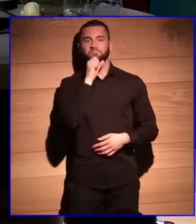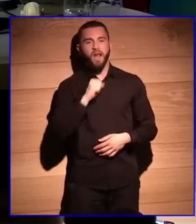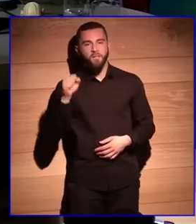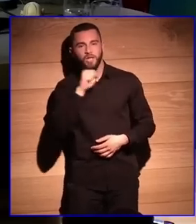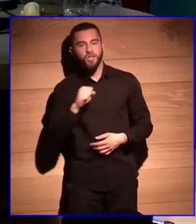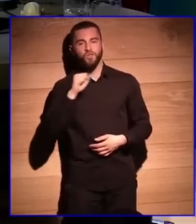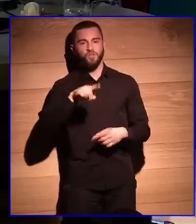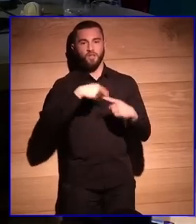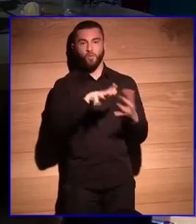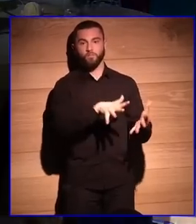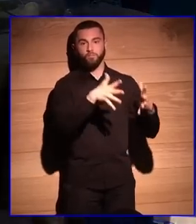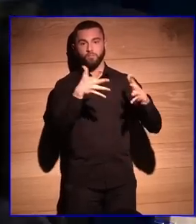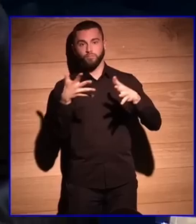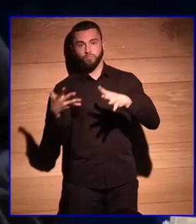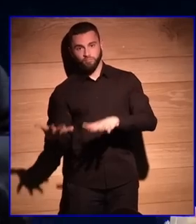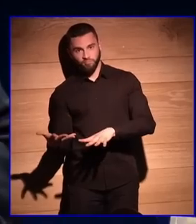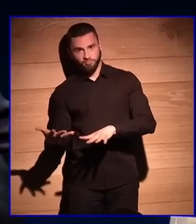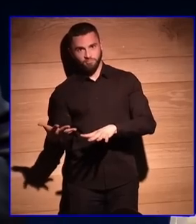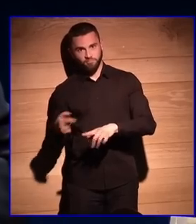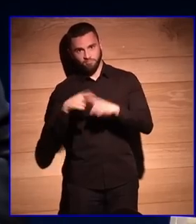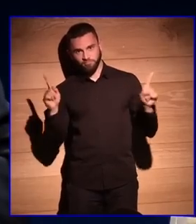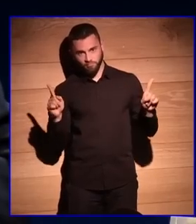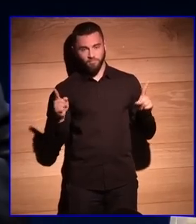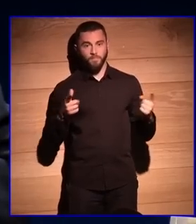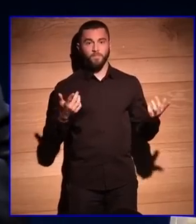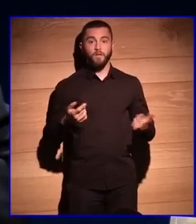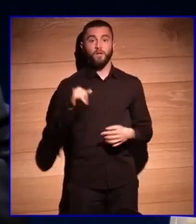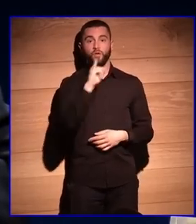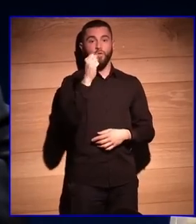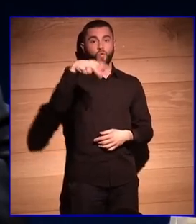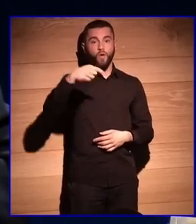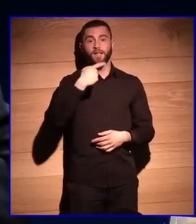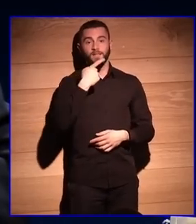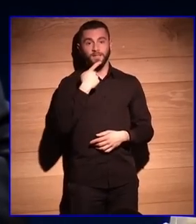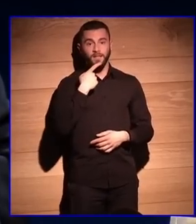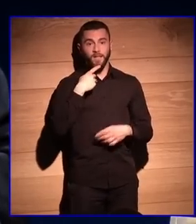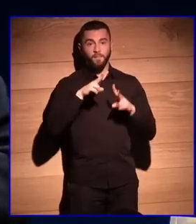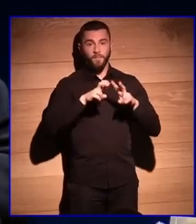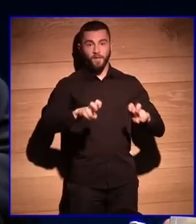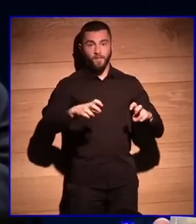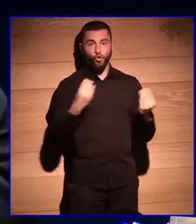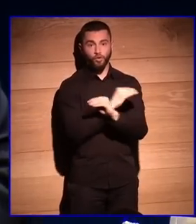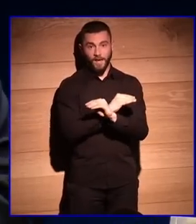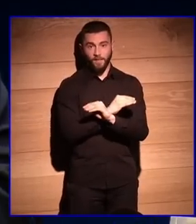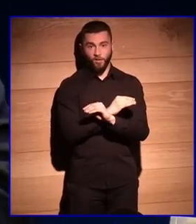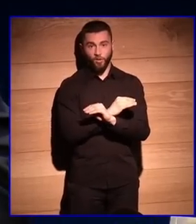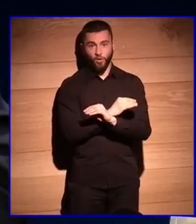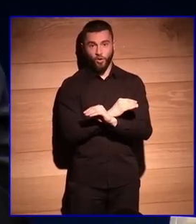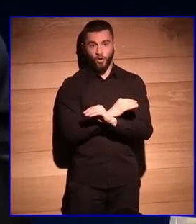pues se convierte en el personaje que con los niños opera lo que Juan inmediatamente llamaría el principio de contradicción, que tiene que